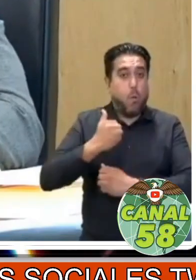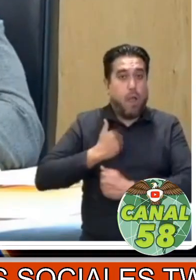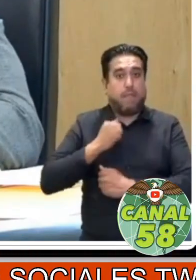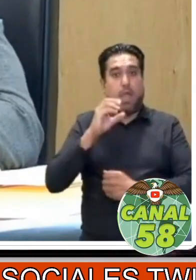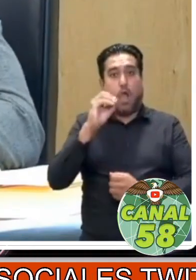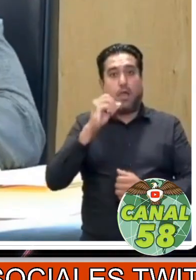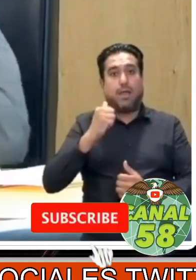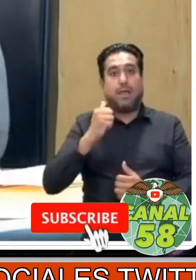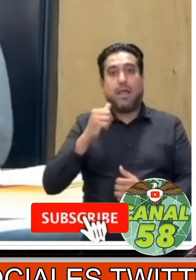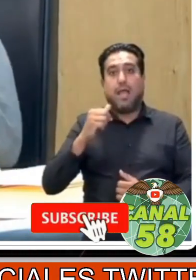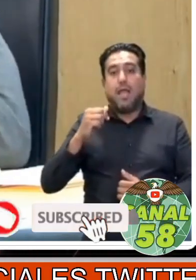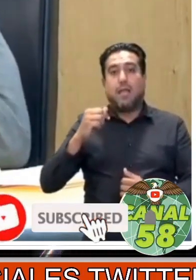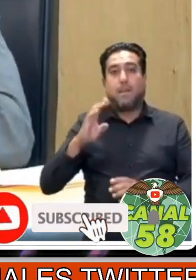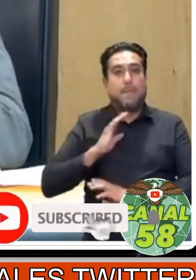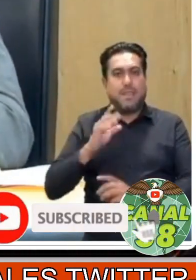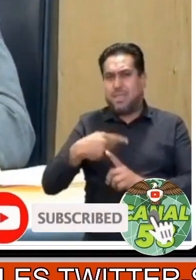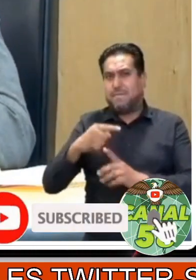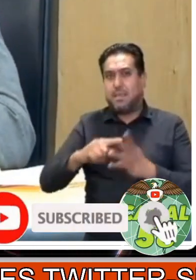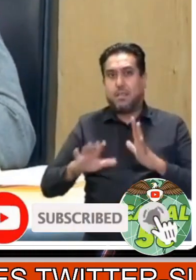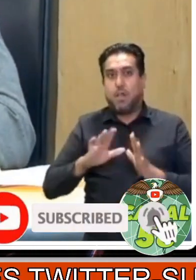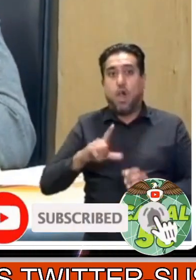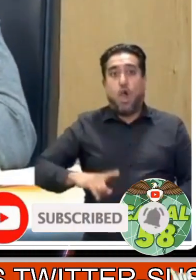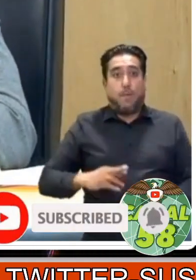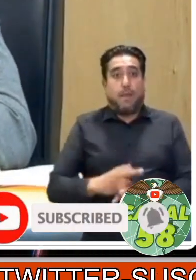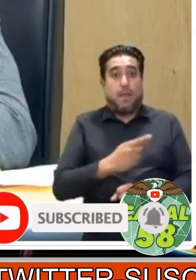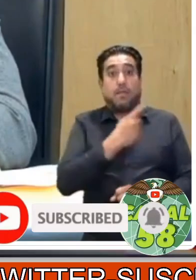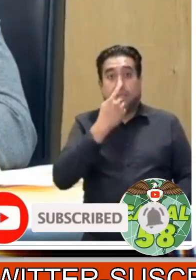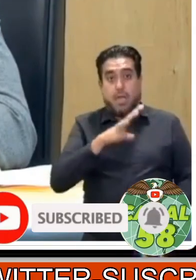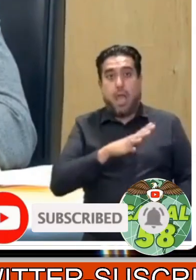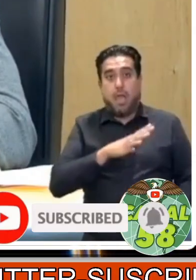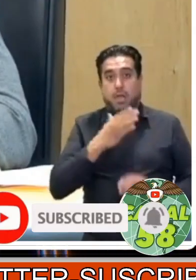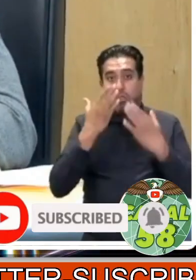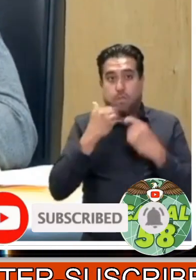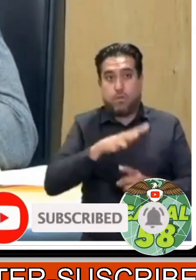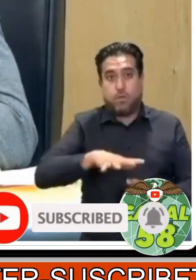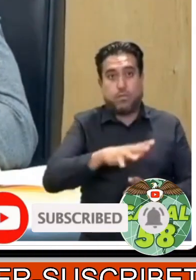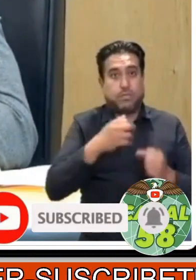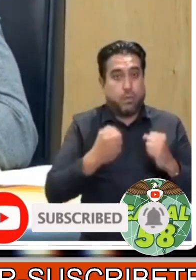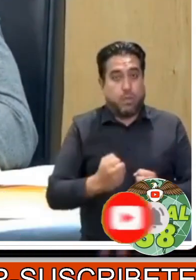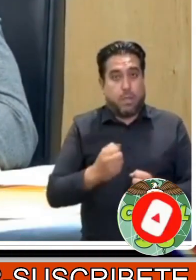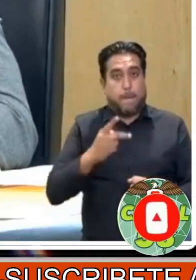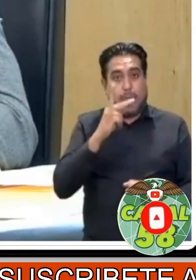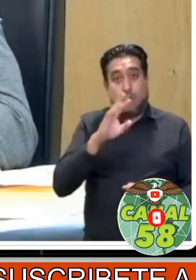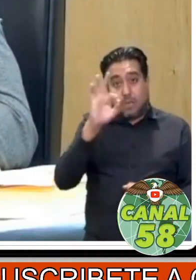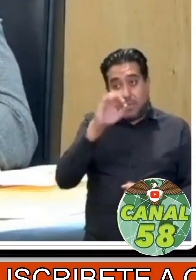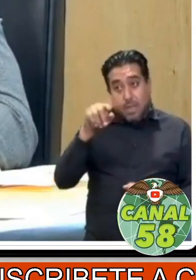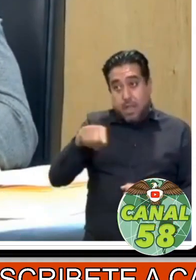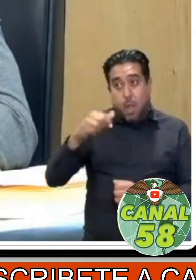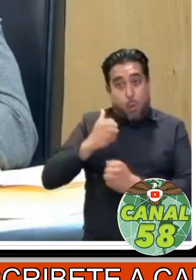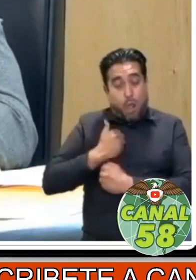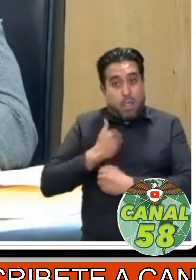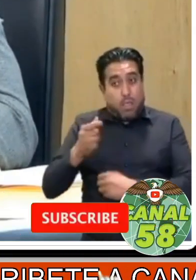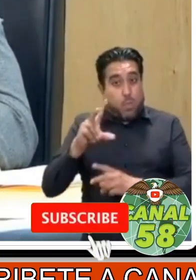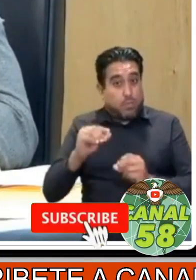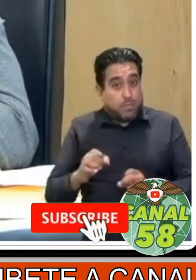Guanajuato. El gobernador reconoce la inseguridad que campea en el estado y sabe que sin los elementos de la Guardia Nacional